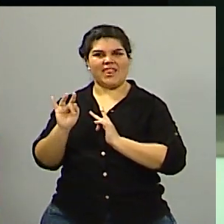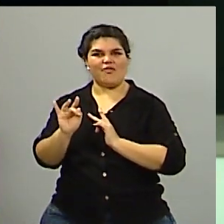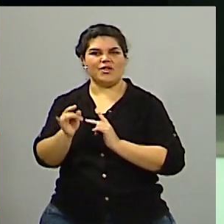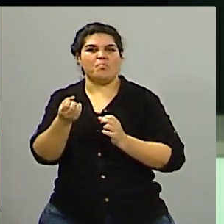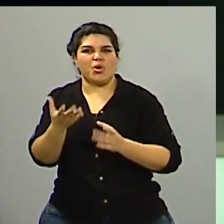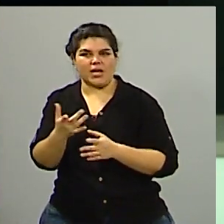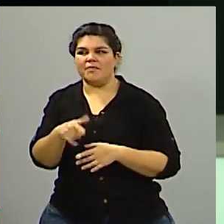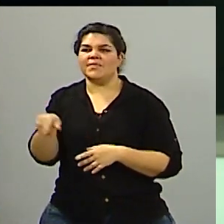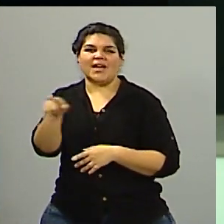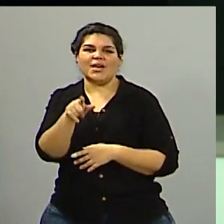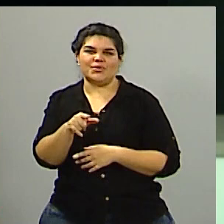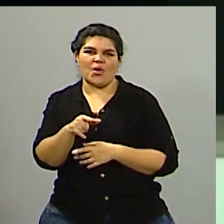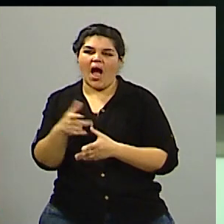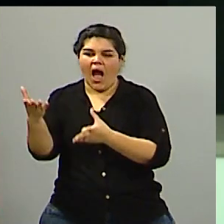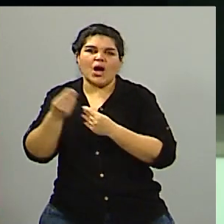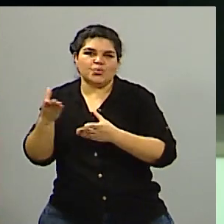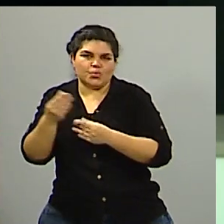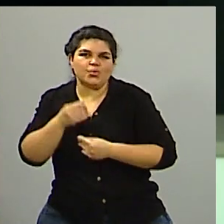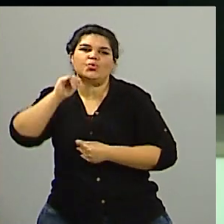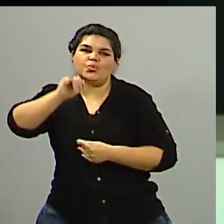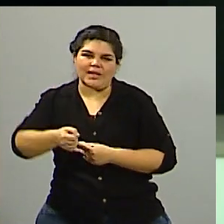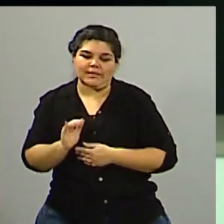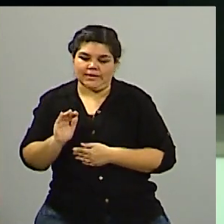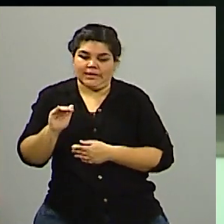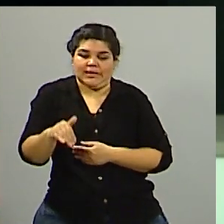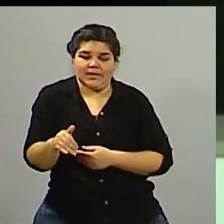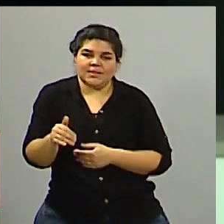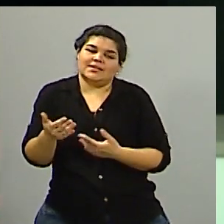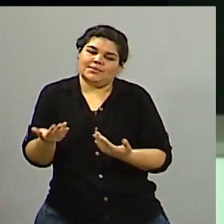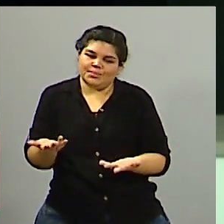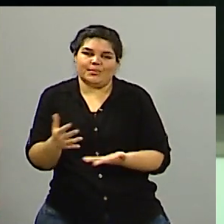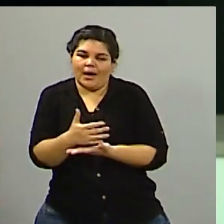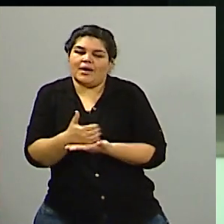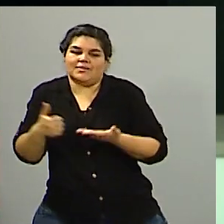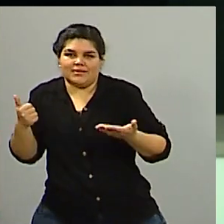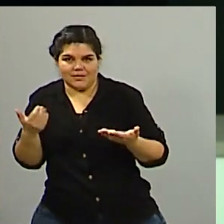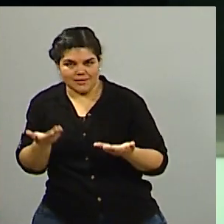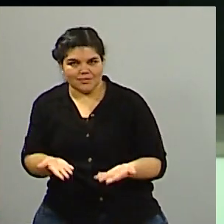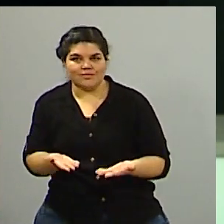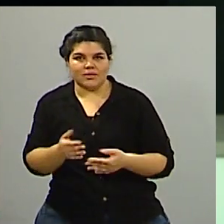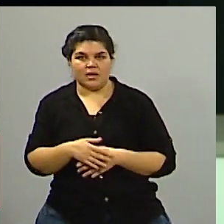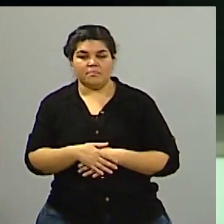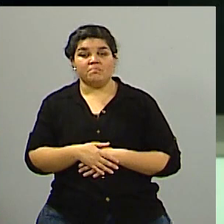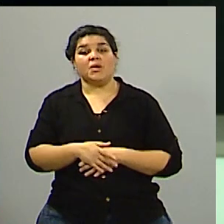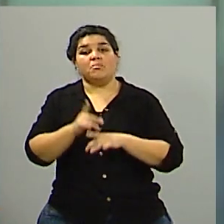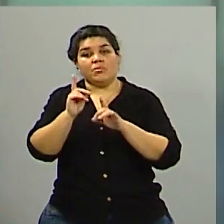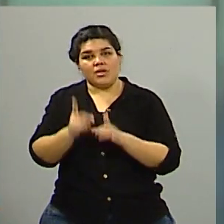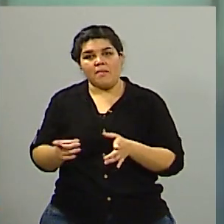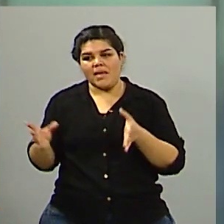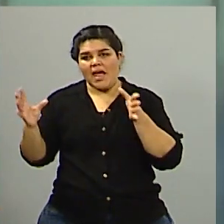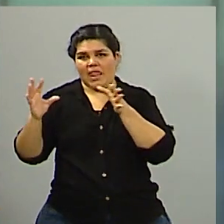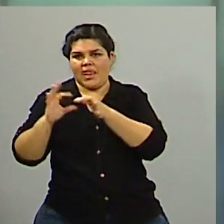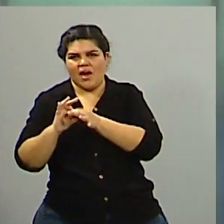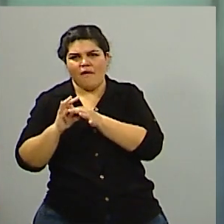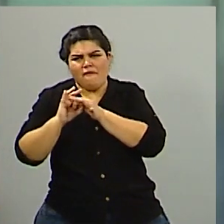quieren ayudar y demás. Pero también pasa, y pasa mucho, que son los lazos afectivos más fuertes Exacto. también.